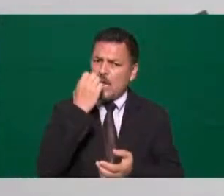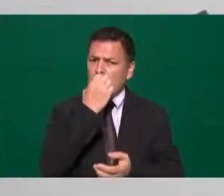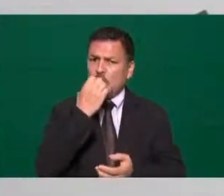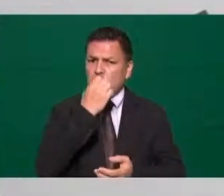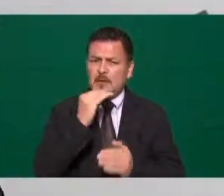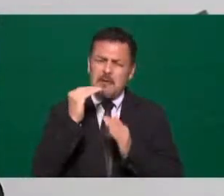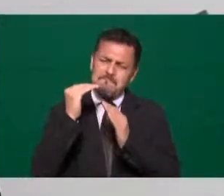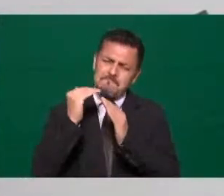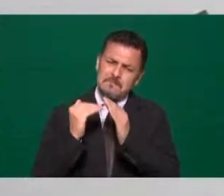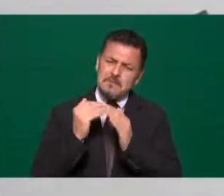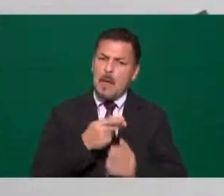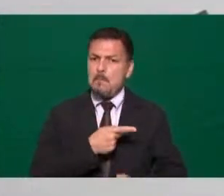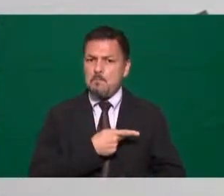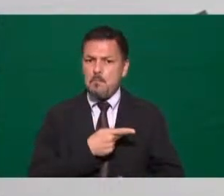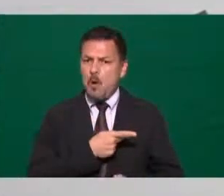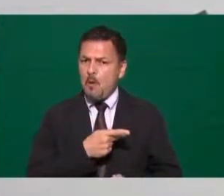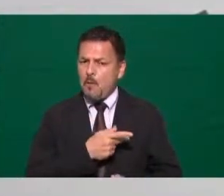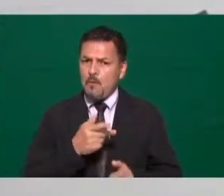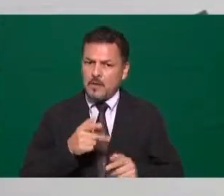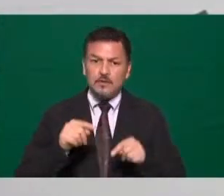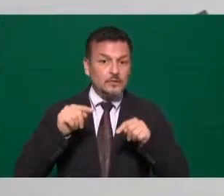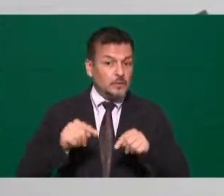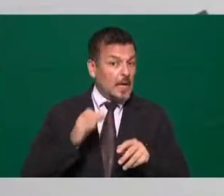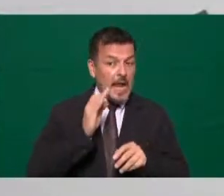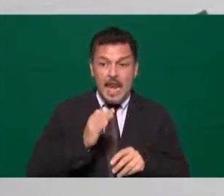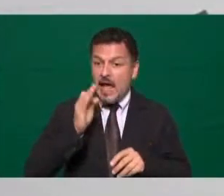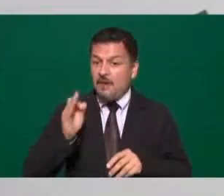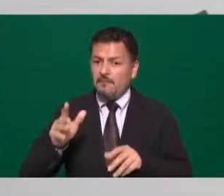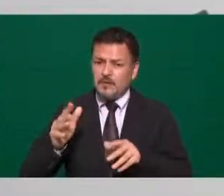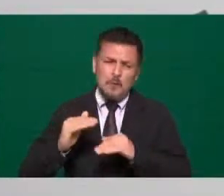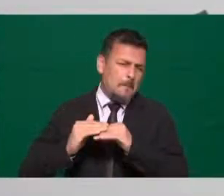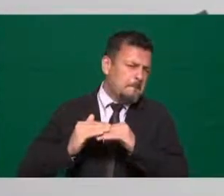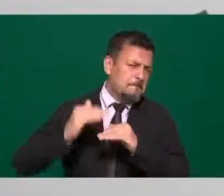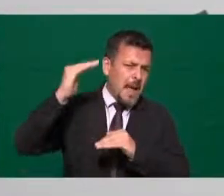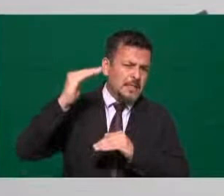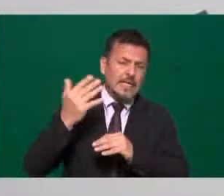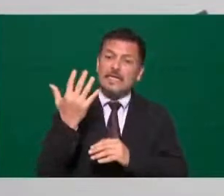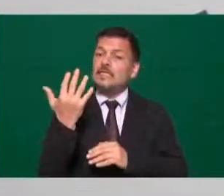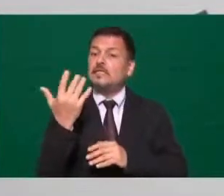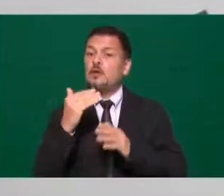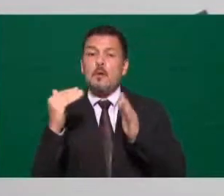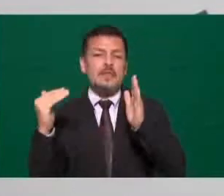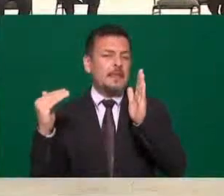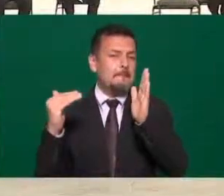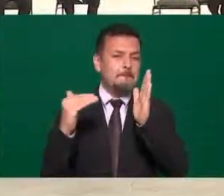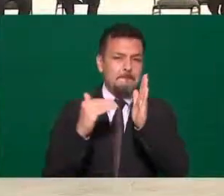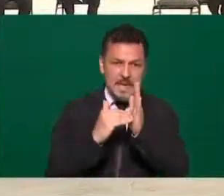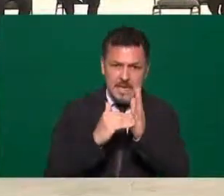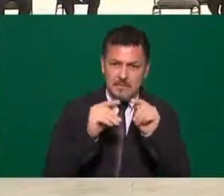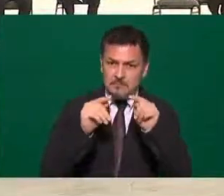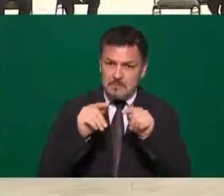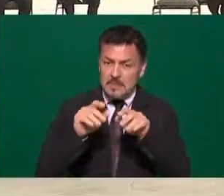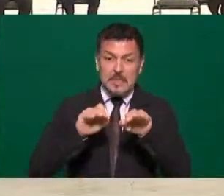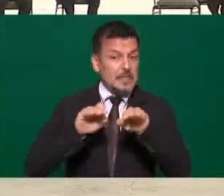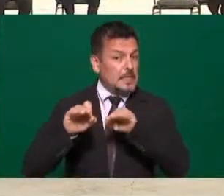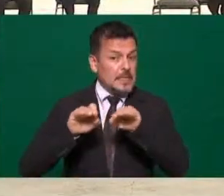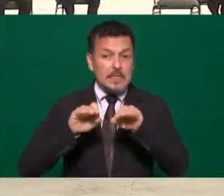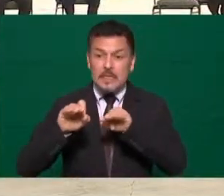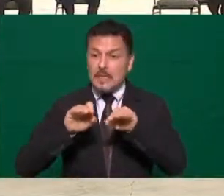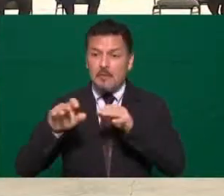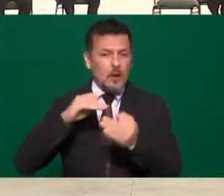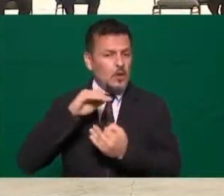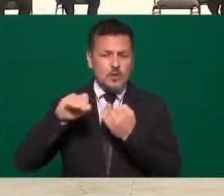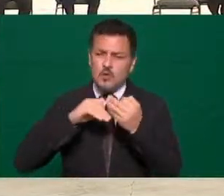pobres. A la fecha se han constituido más de 50,000 comités escolares de administración participativa en